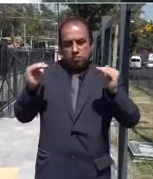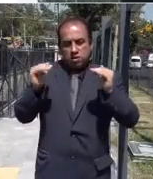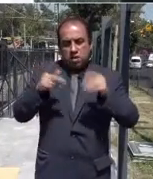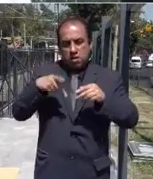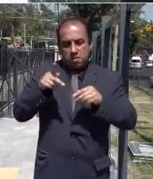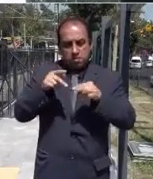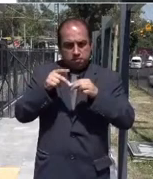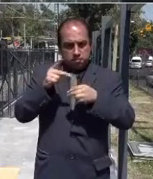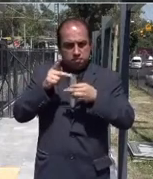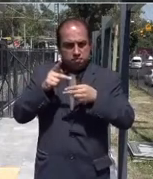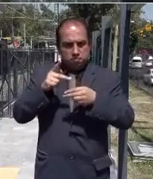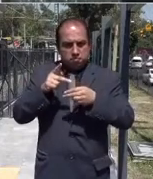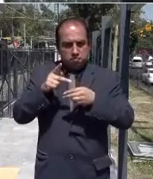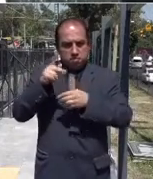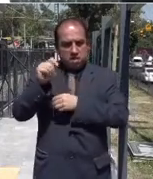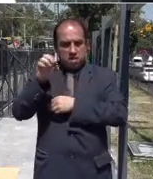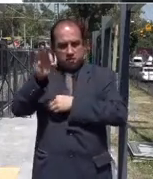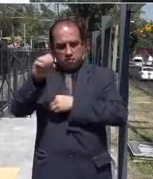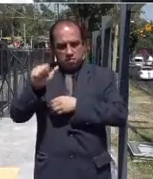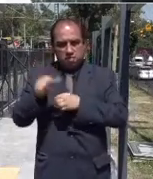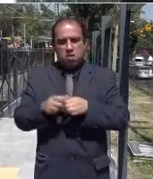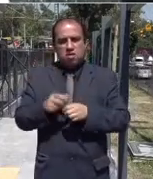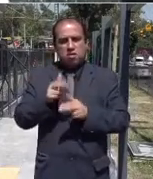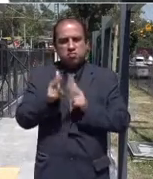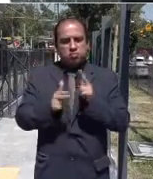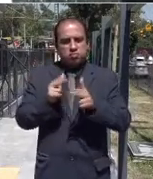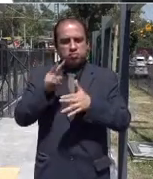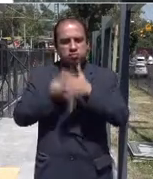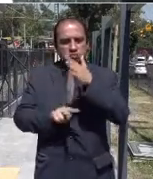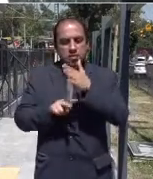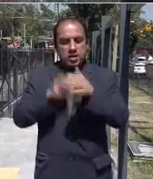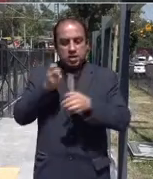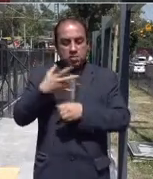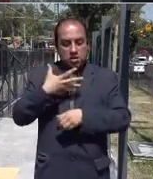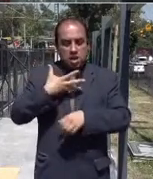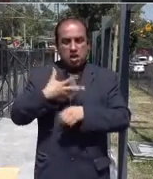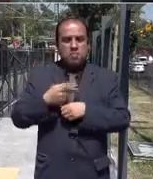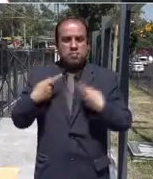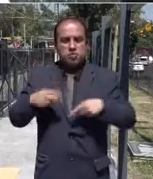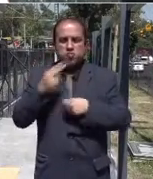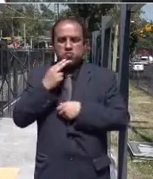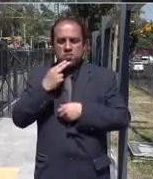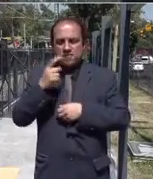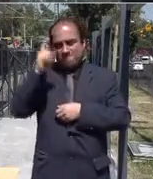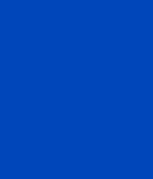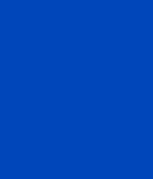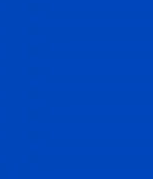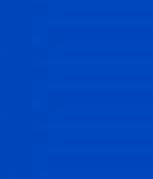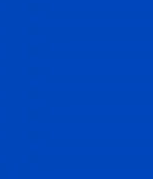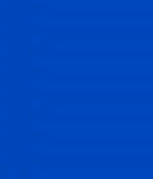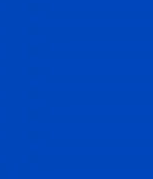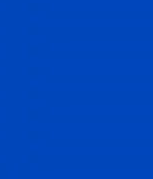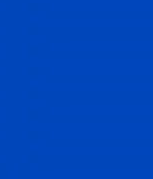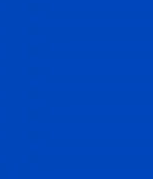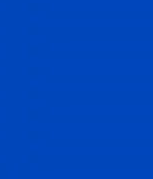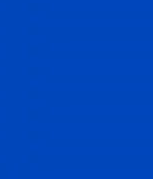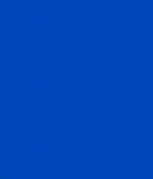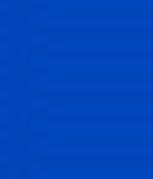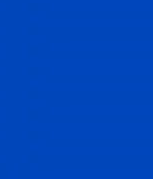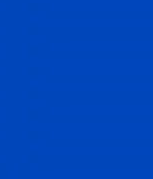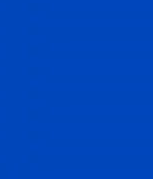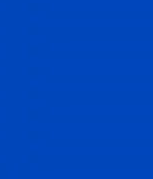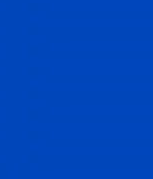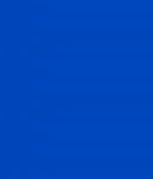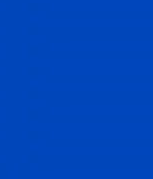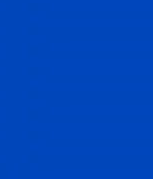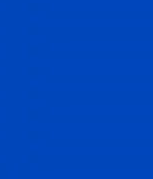Eso provocaba inconvenientes a los usuarios, difícil accesibilidad. Entonces, la otro gran trabajo de esta